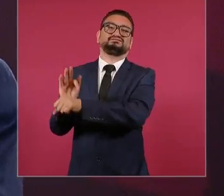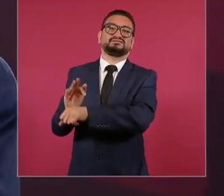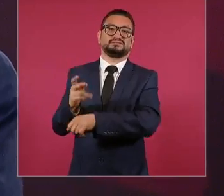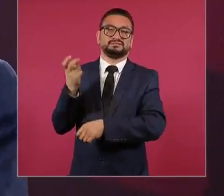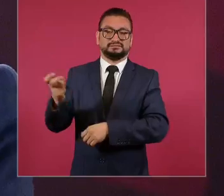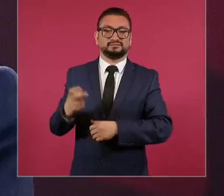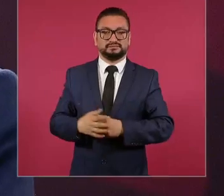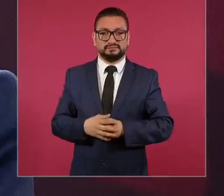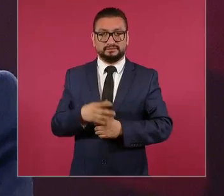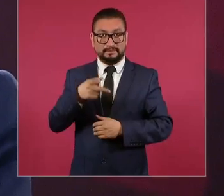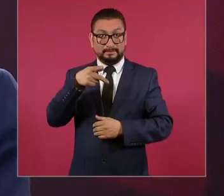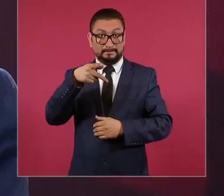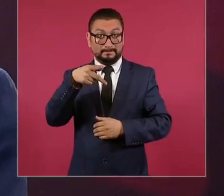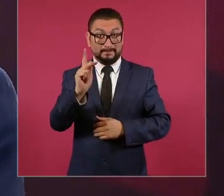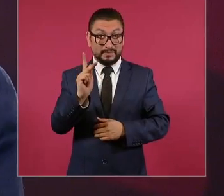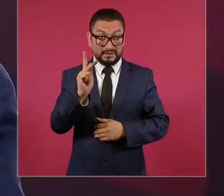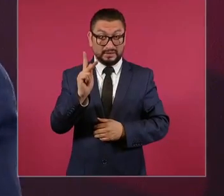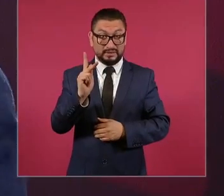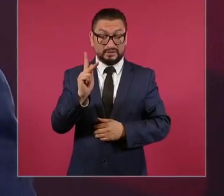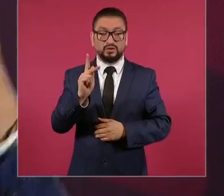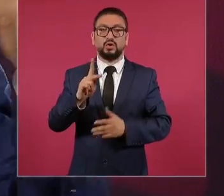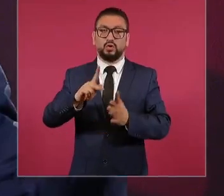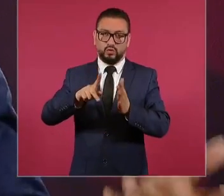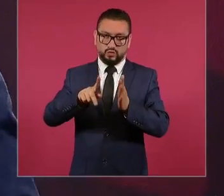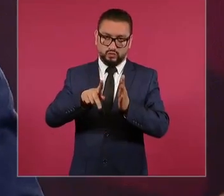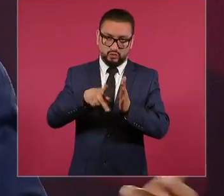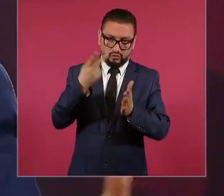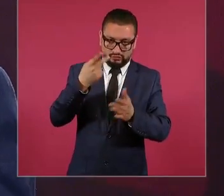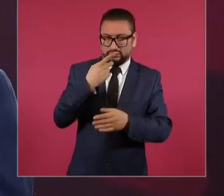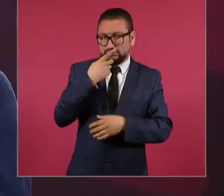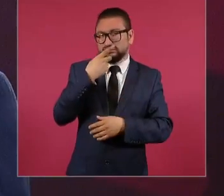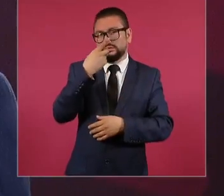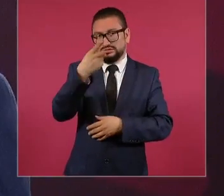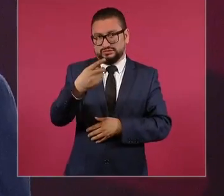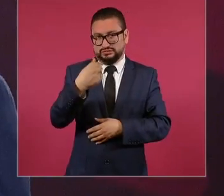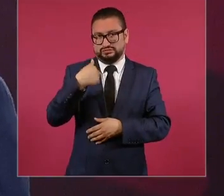Pero regreso a mi planteamiento.